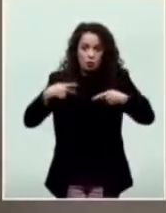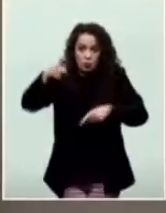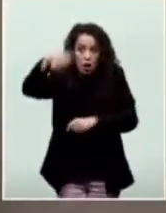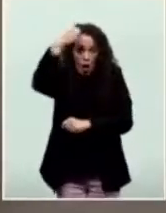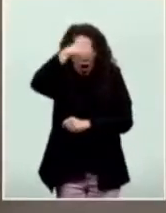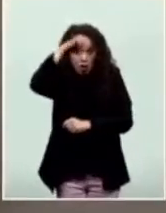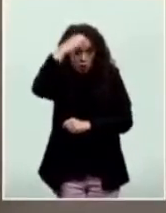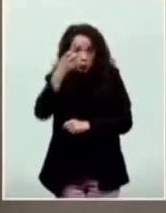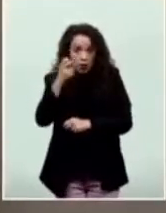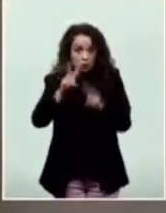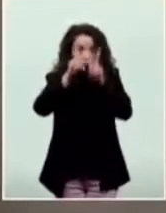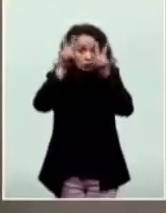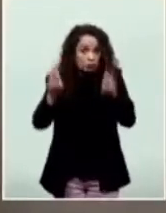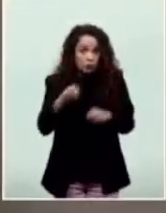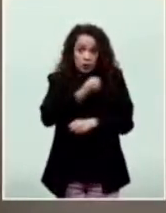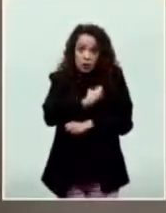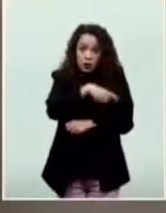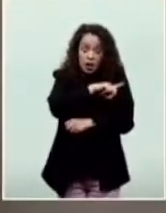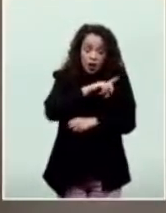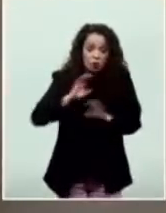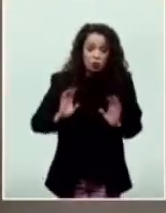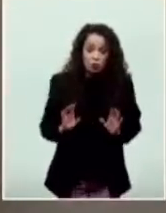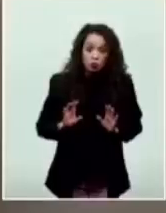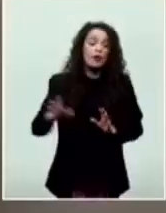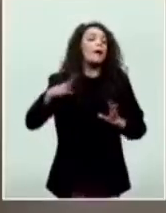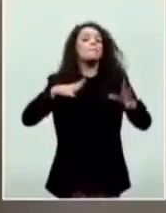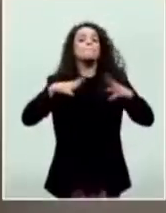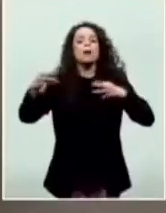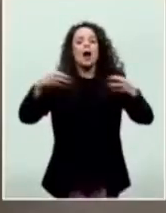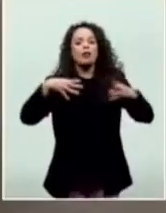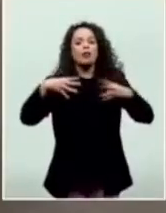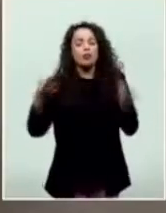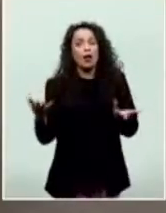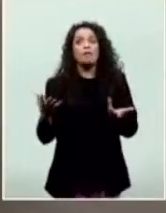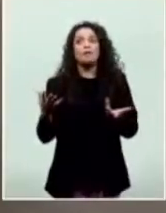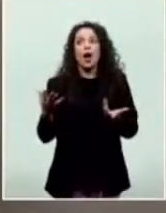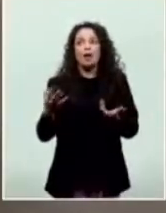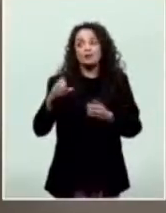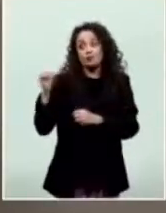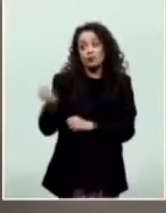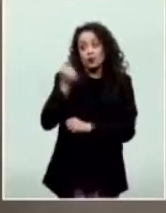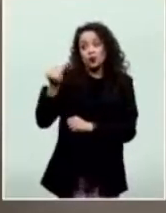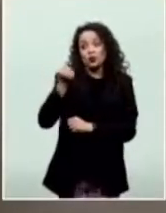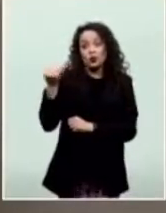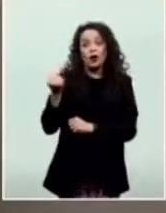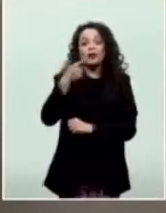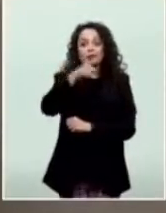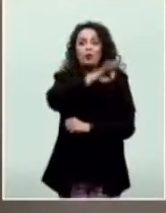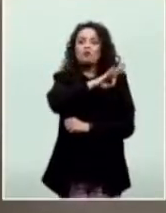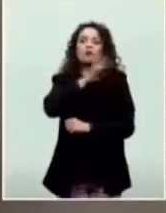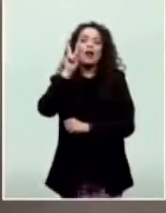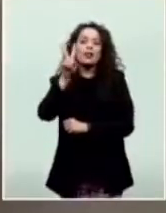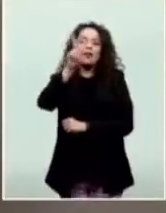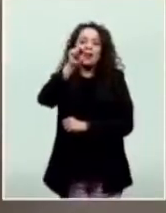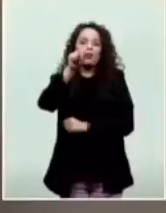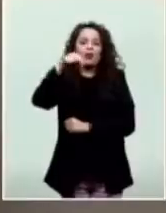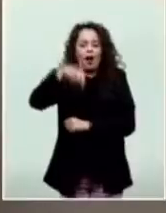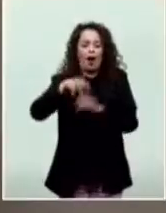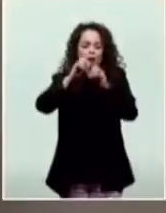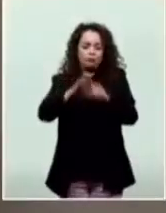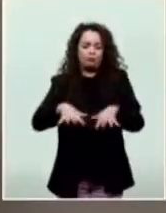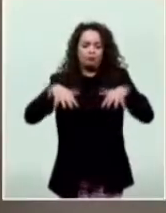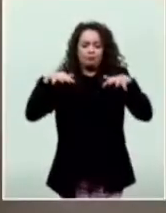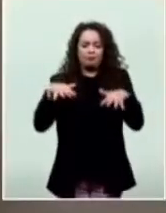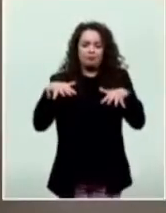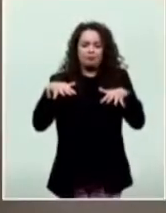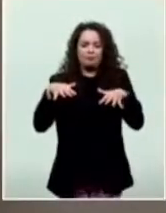de estos temas. Afortunadamente, la pandemia ha traído como consecuencia que ahora ustedes pueden ver en televisión las sesiones de las salas. Yo